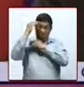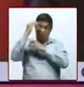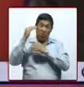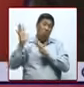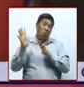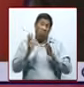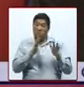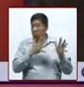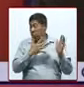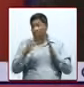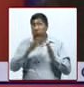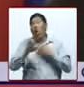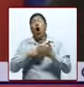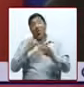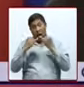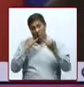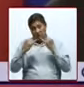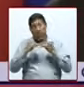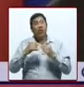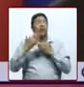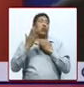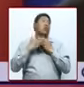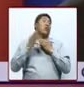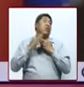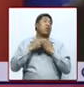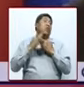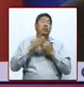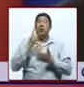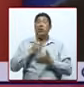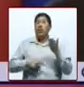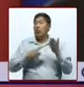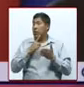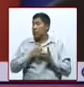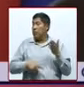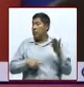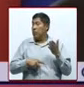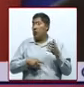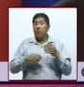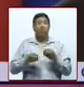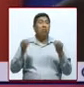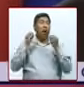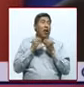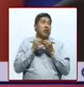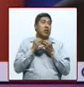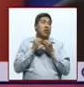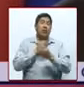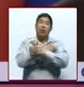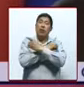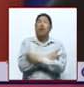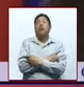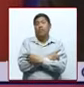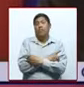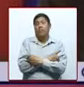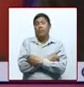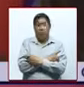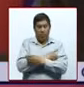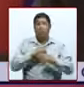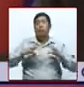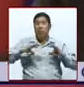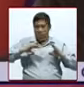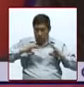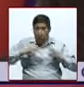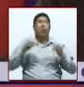esa información, ¿no?, nos recomienda a que se amplíe el descanso pedagógico de